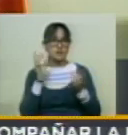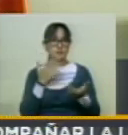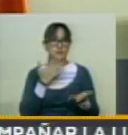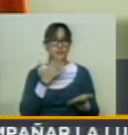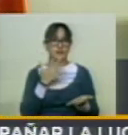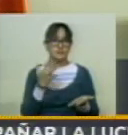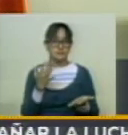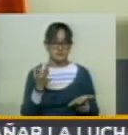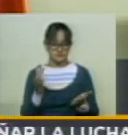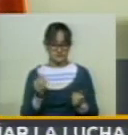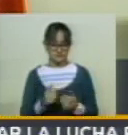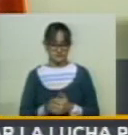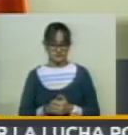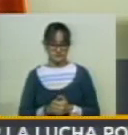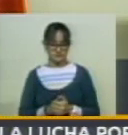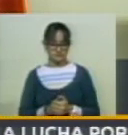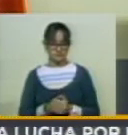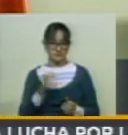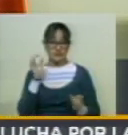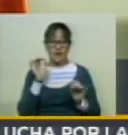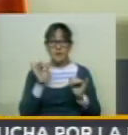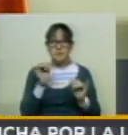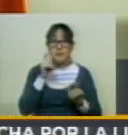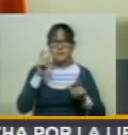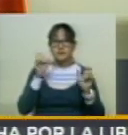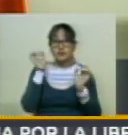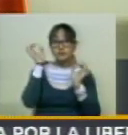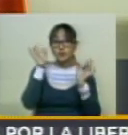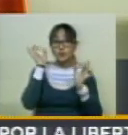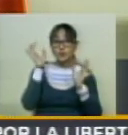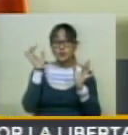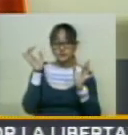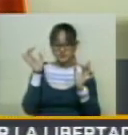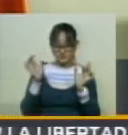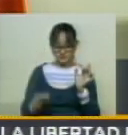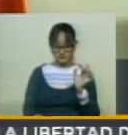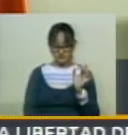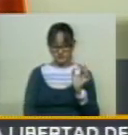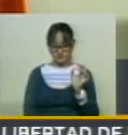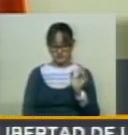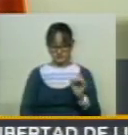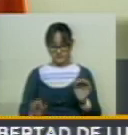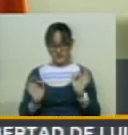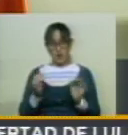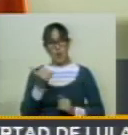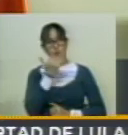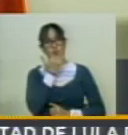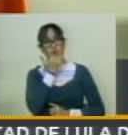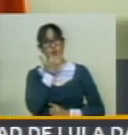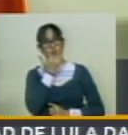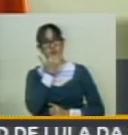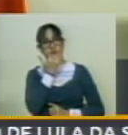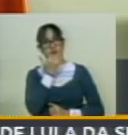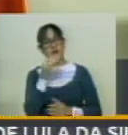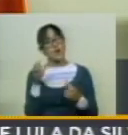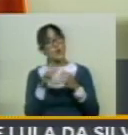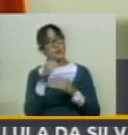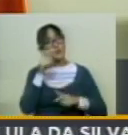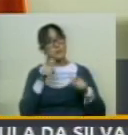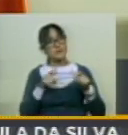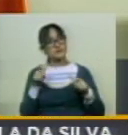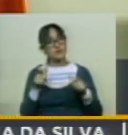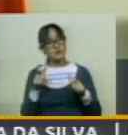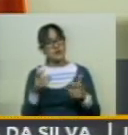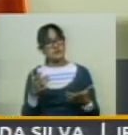ejemplo, entre los mitos que se empiezan a inventar cosas y de pronto para confundir a la colectividad, pero